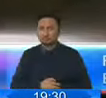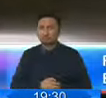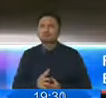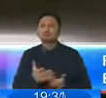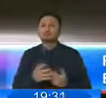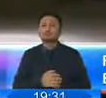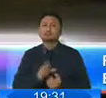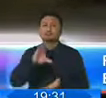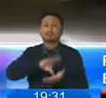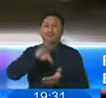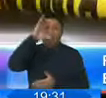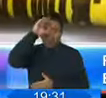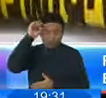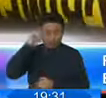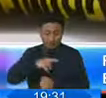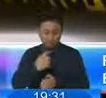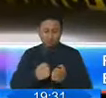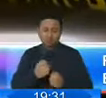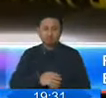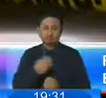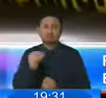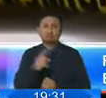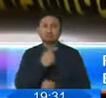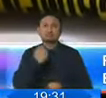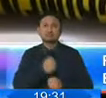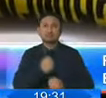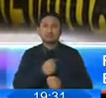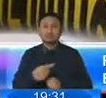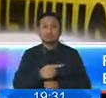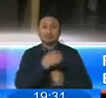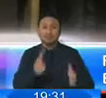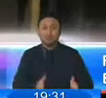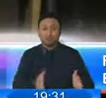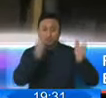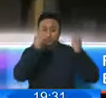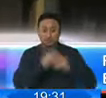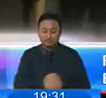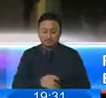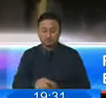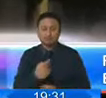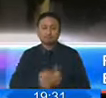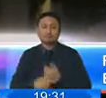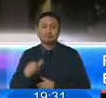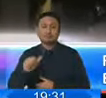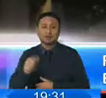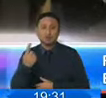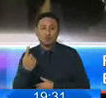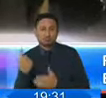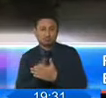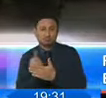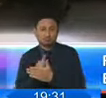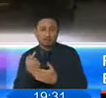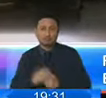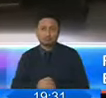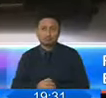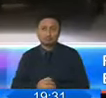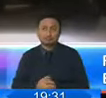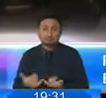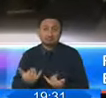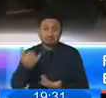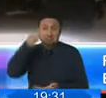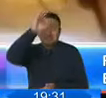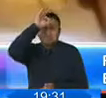en el centro de Riobamba. La joven mujer trabajaba en este edificio, deja a una pequeña niña en la orfandad. No saben a